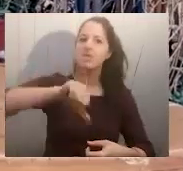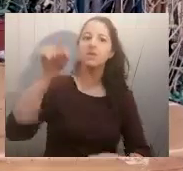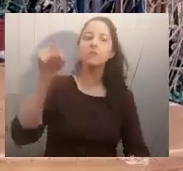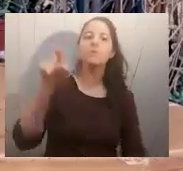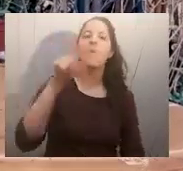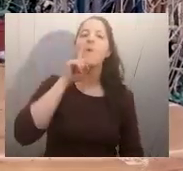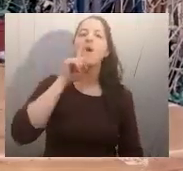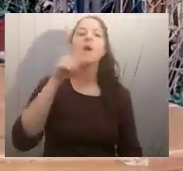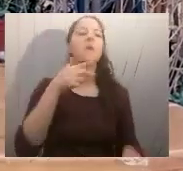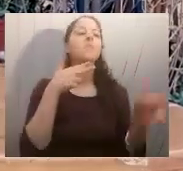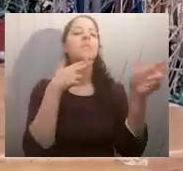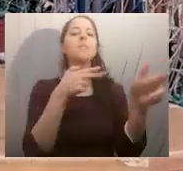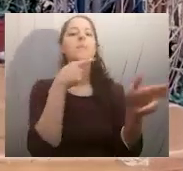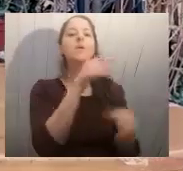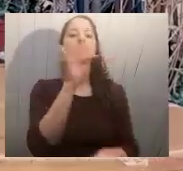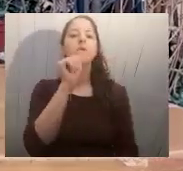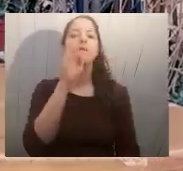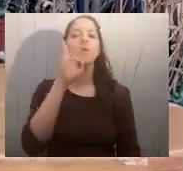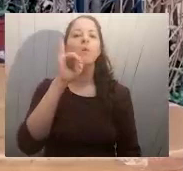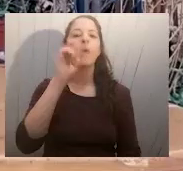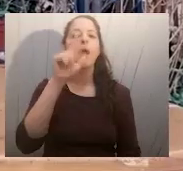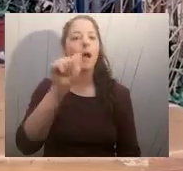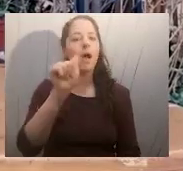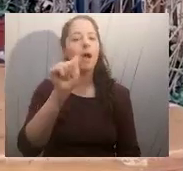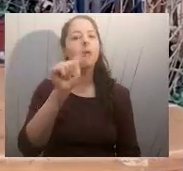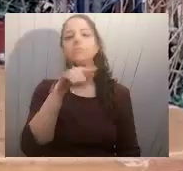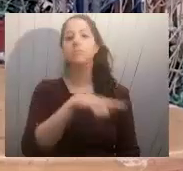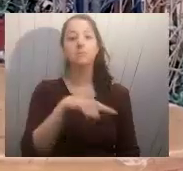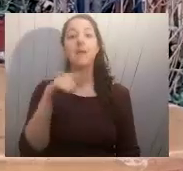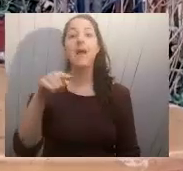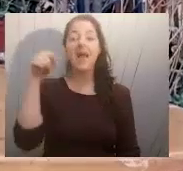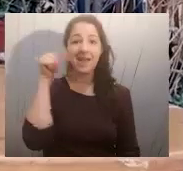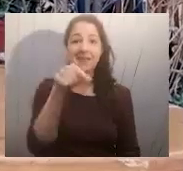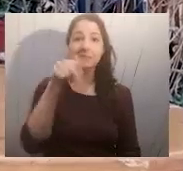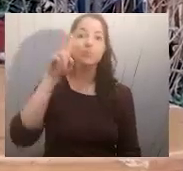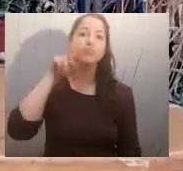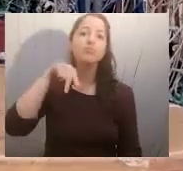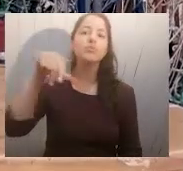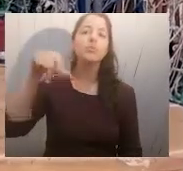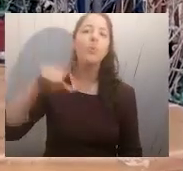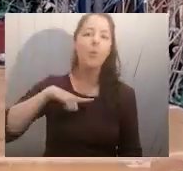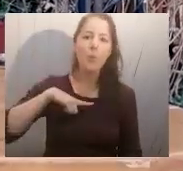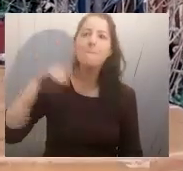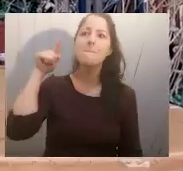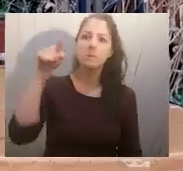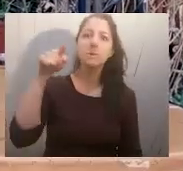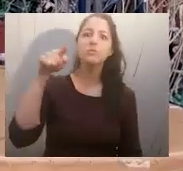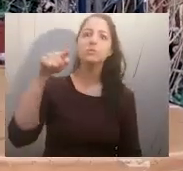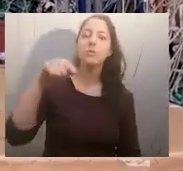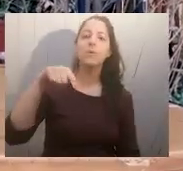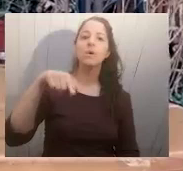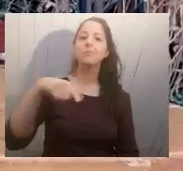Fabiola Campillay? Y es esta impunidad histórica la que permite que hoy nuevamente las Fuerzas Armadas y de